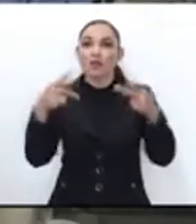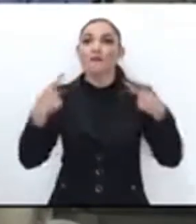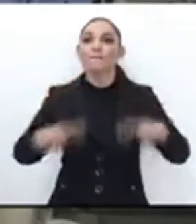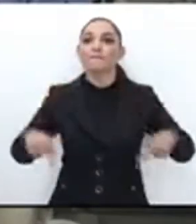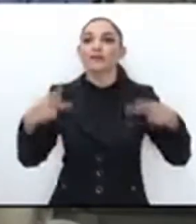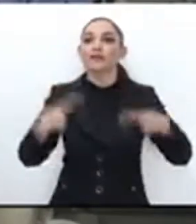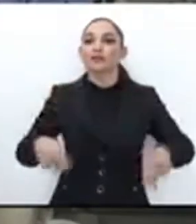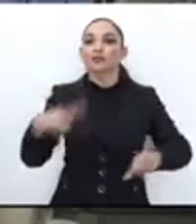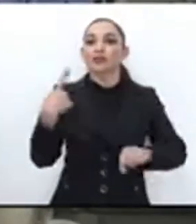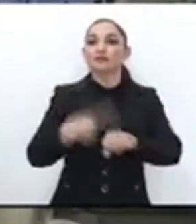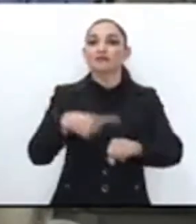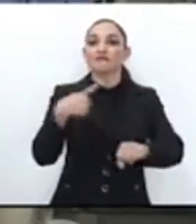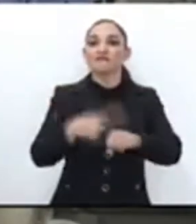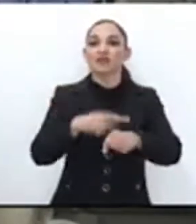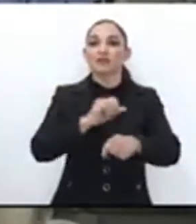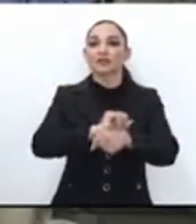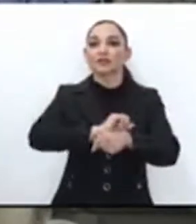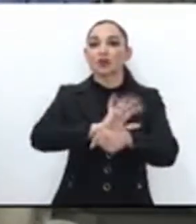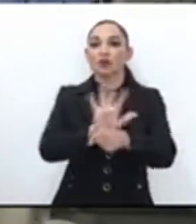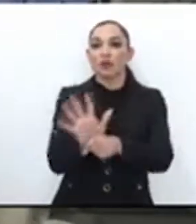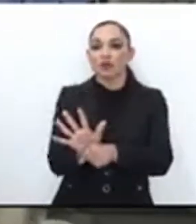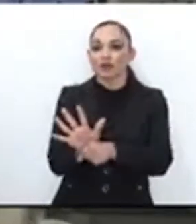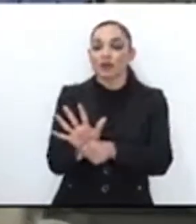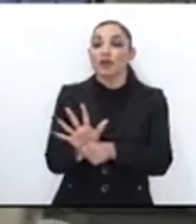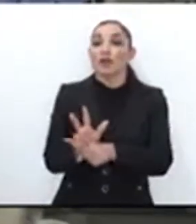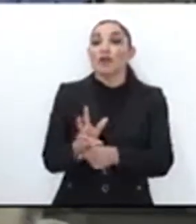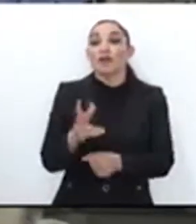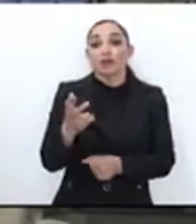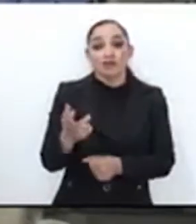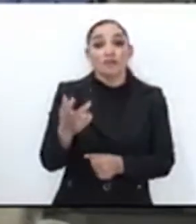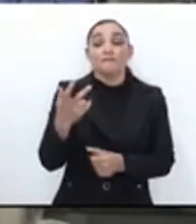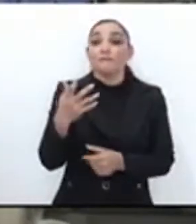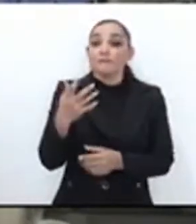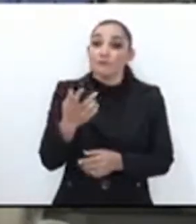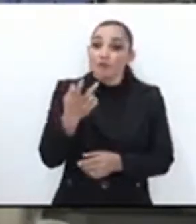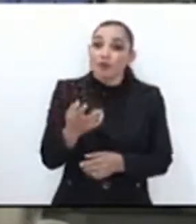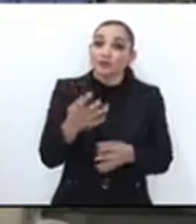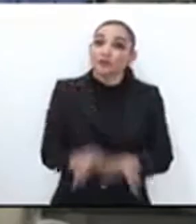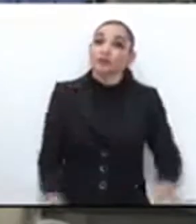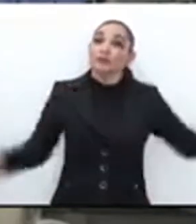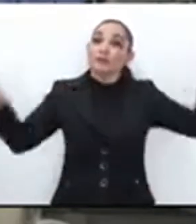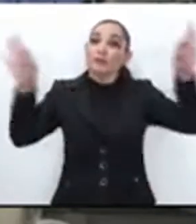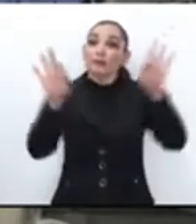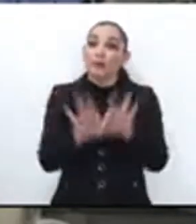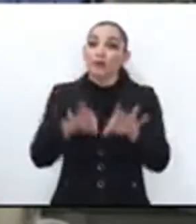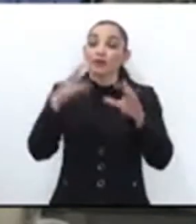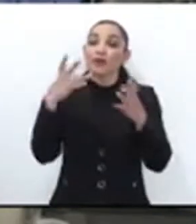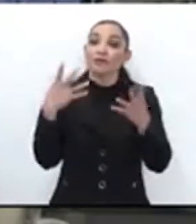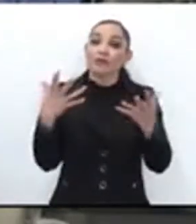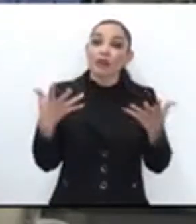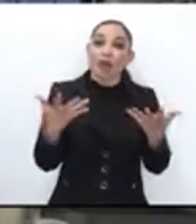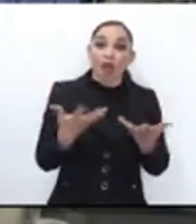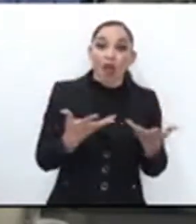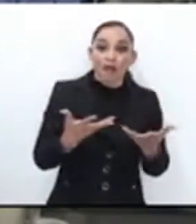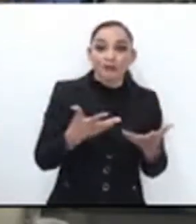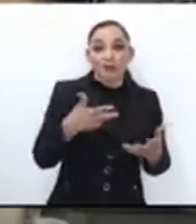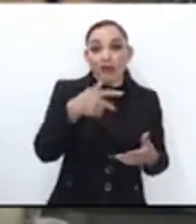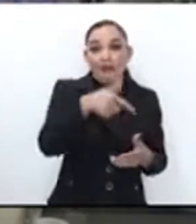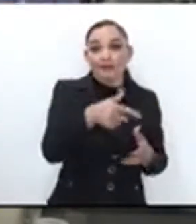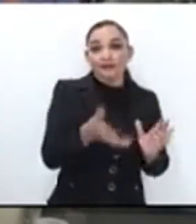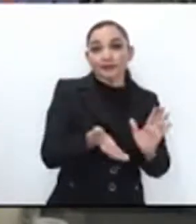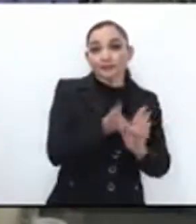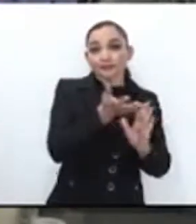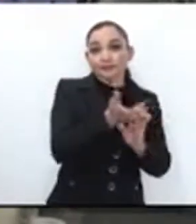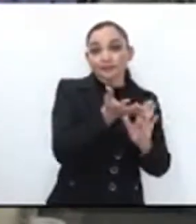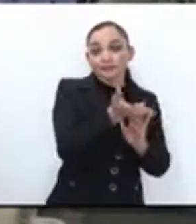tenga COVID. Es muy importante el haber hecho esta pequeña